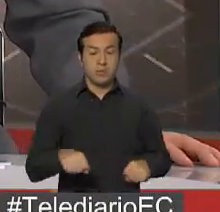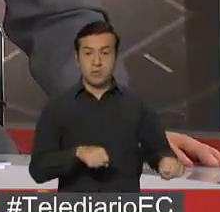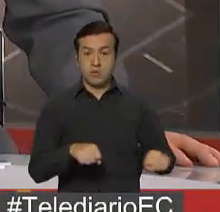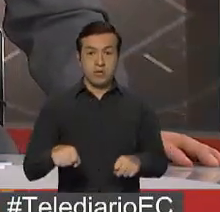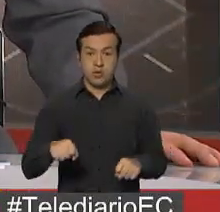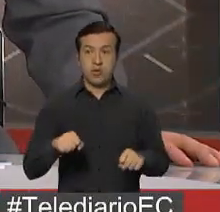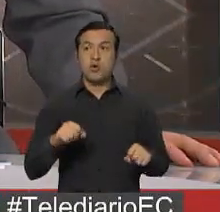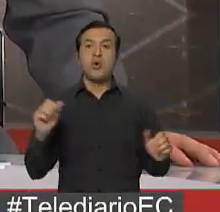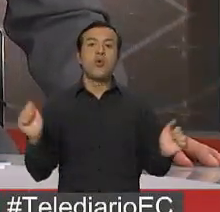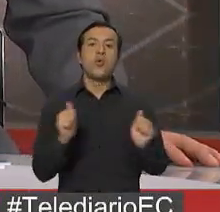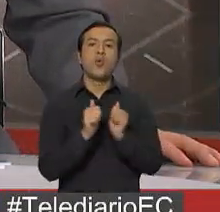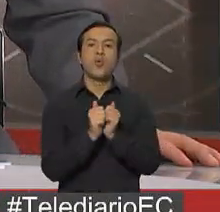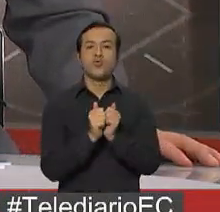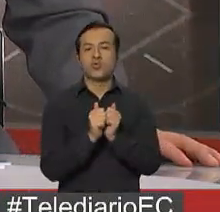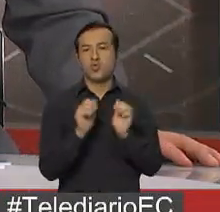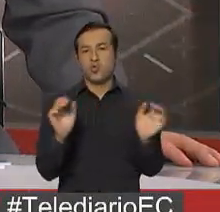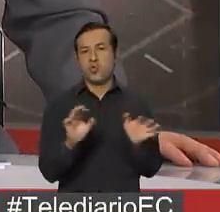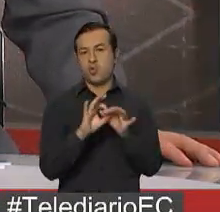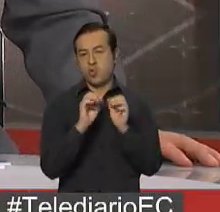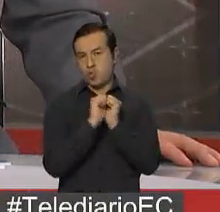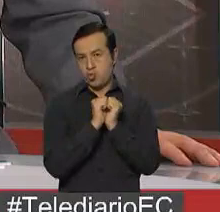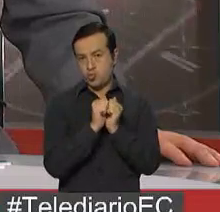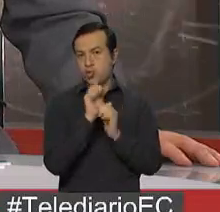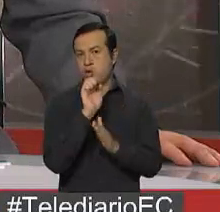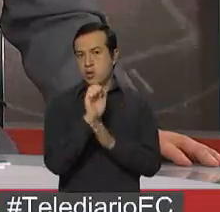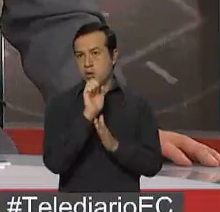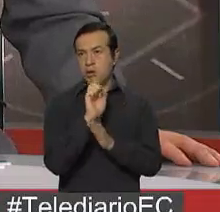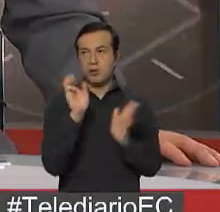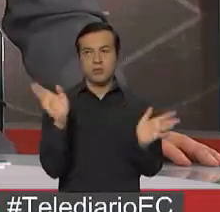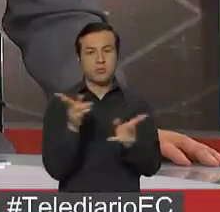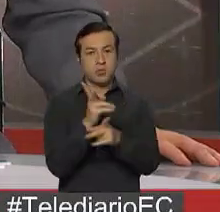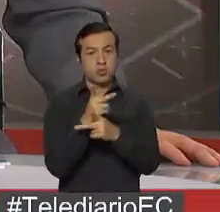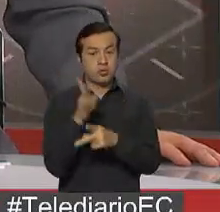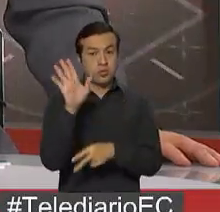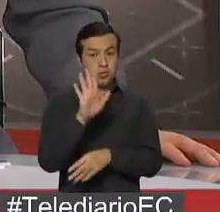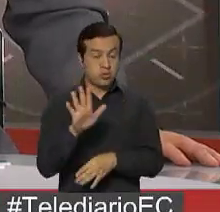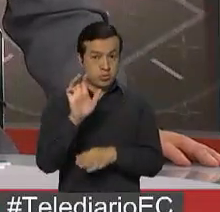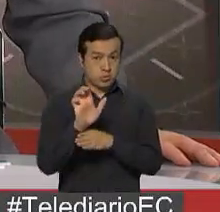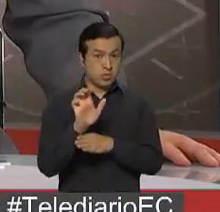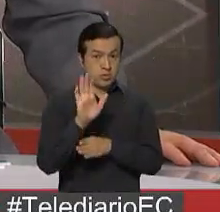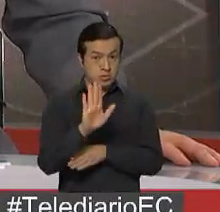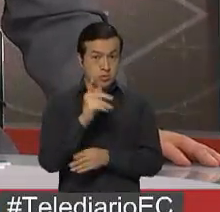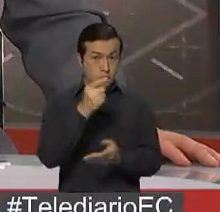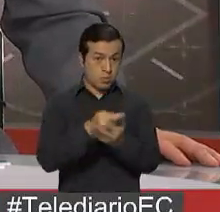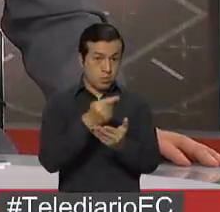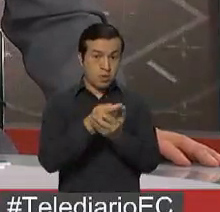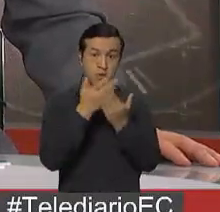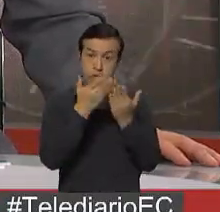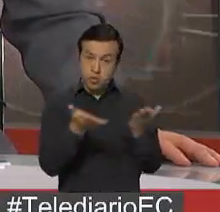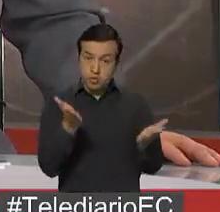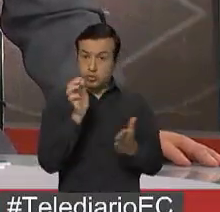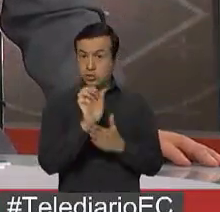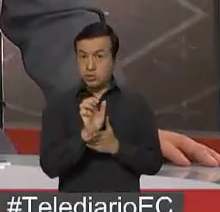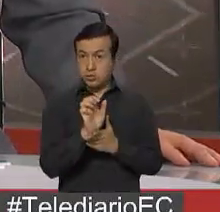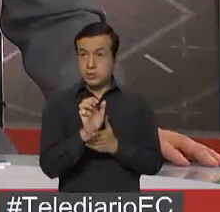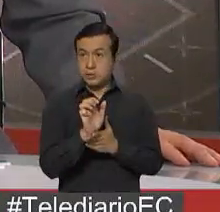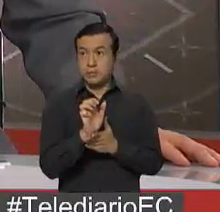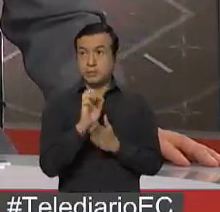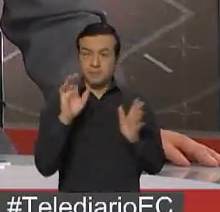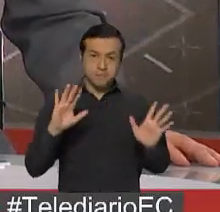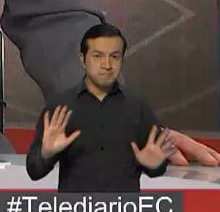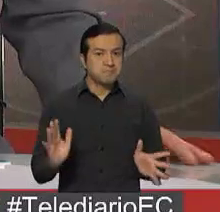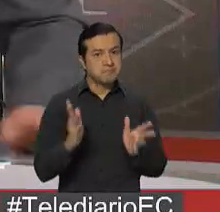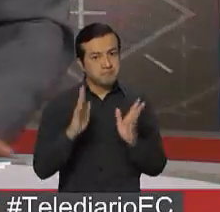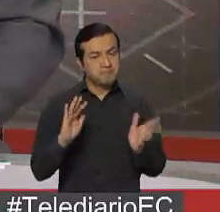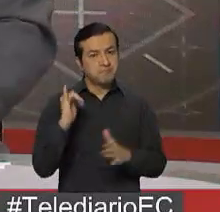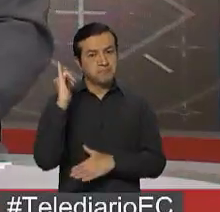campaña juntos de ecuador que impulsa el ministerio de producción para motivar a los ecuatorianos a consumir productos y servicios nacionales dar impulso a